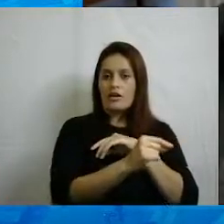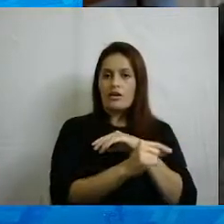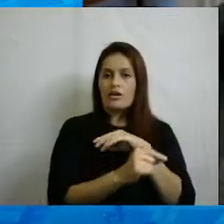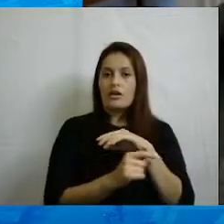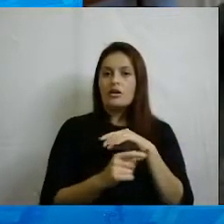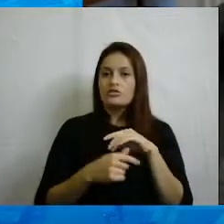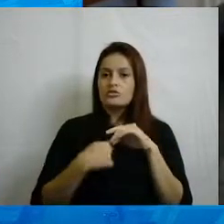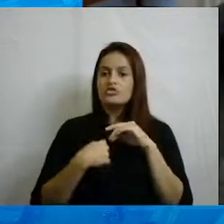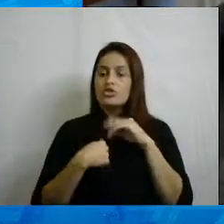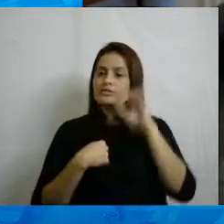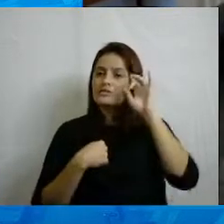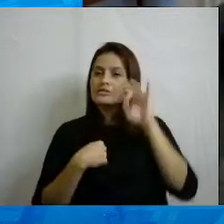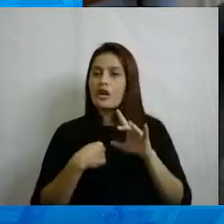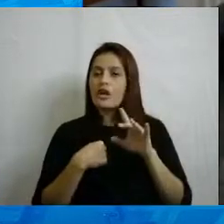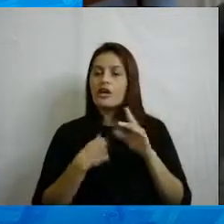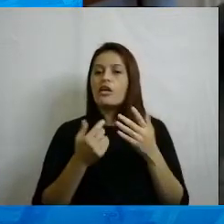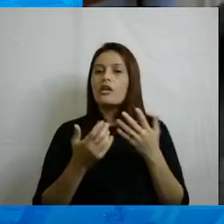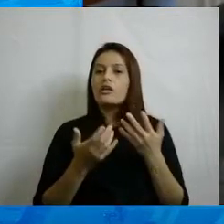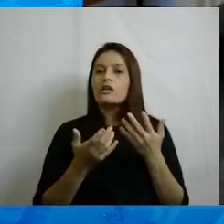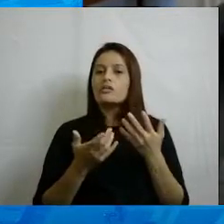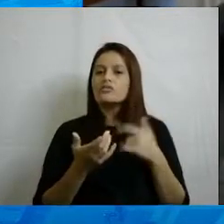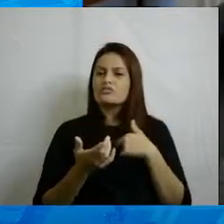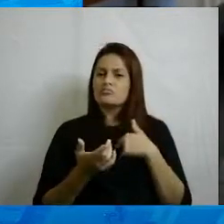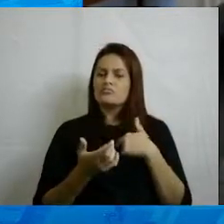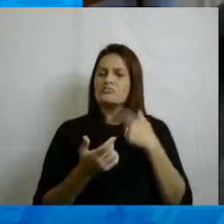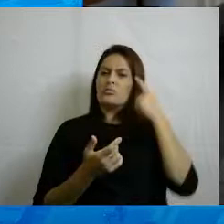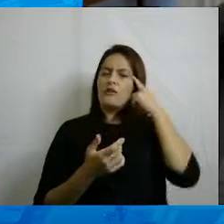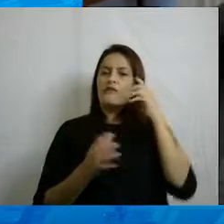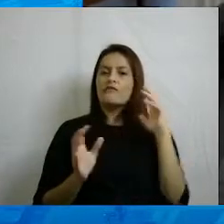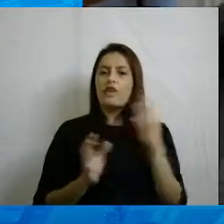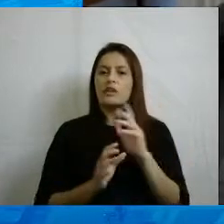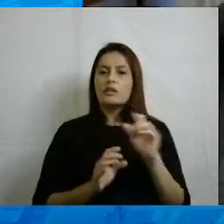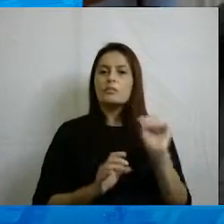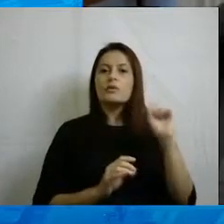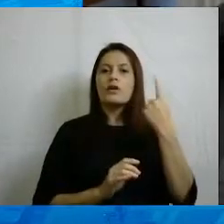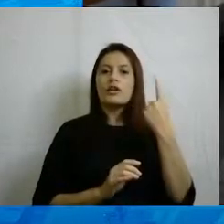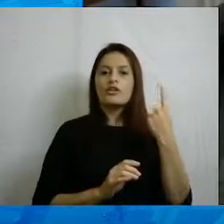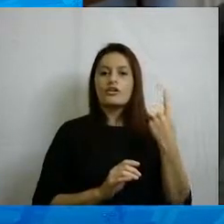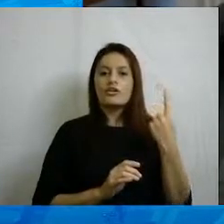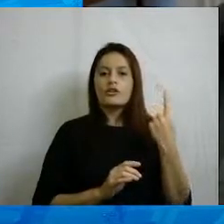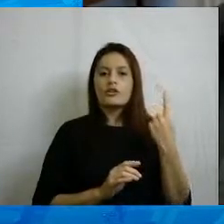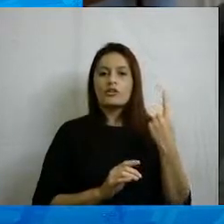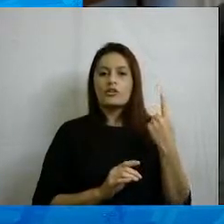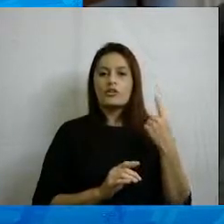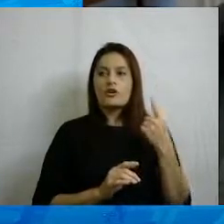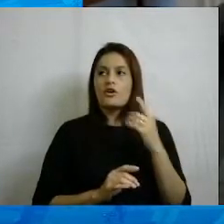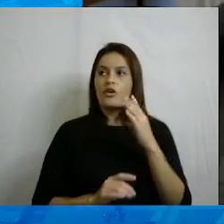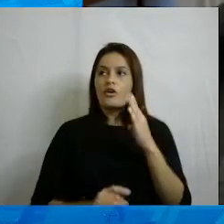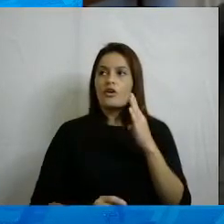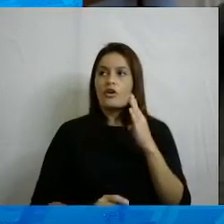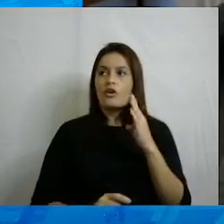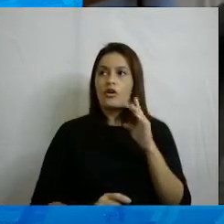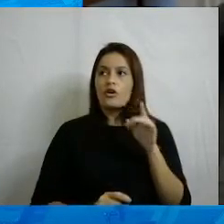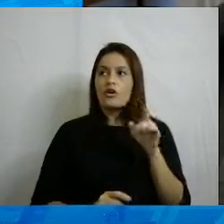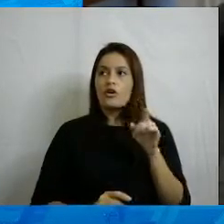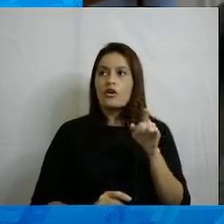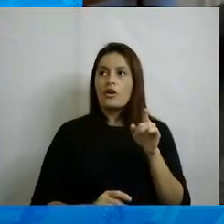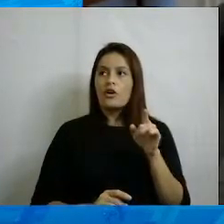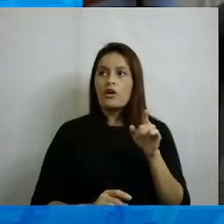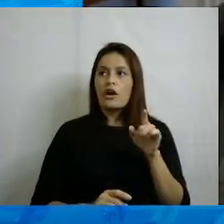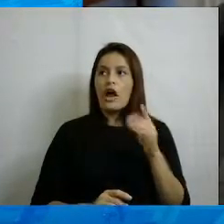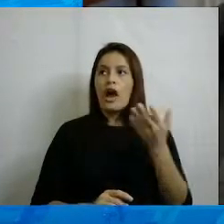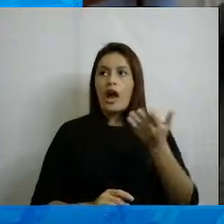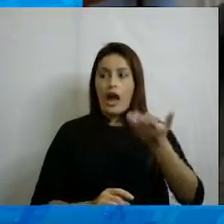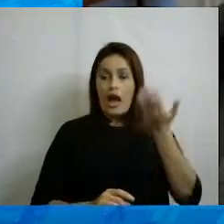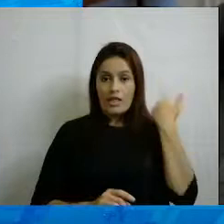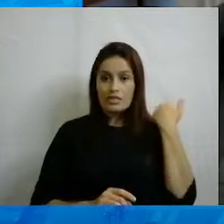yo digo, yo sé dónde las papas queman. Entonces, para mí es fuerte saber que me la tengo refugiada en el bulevar, sabiendo que estafó a 2 personas adultos mayores en